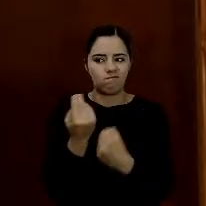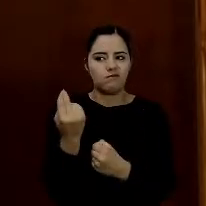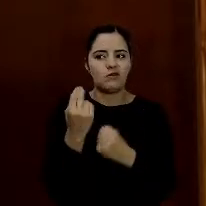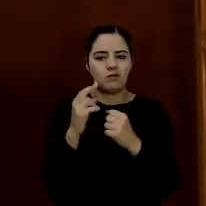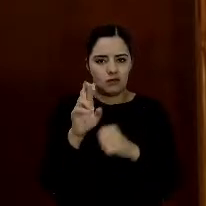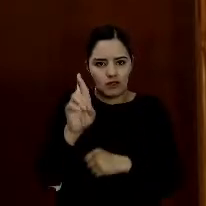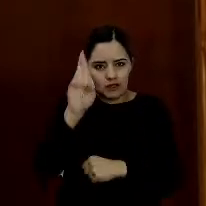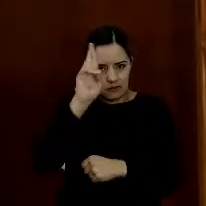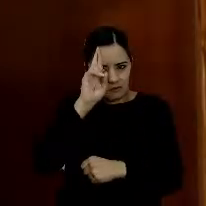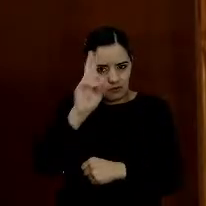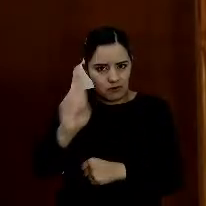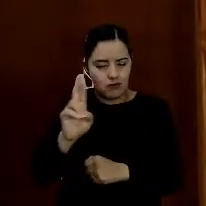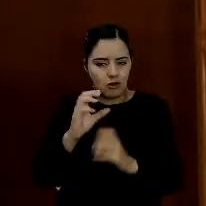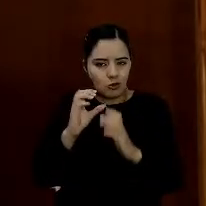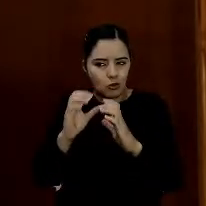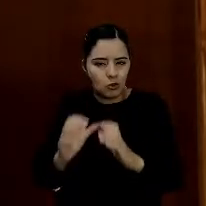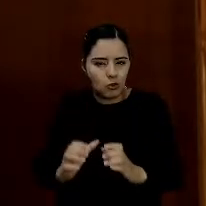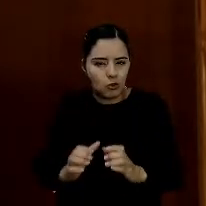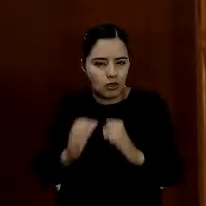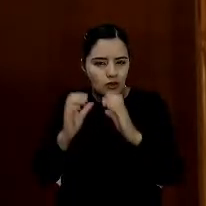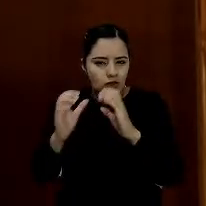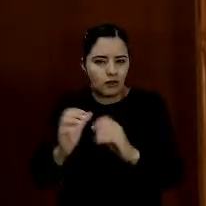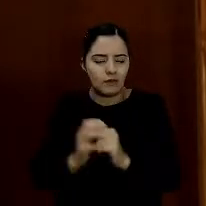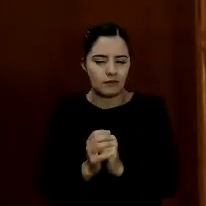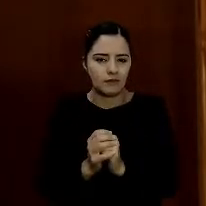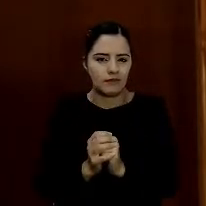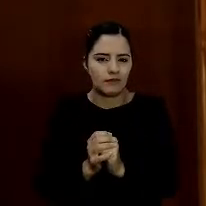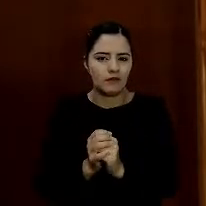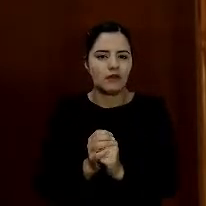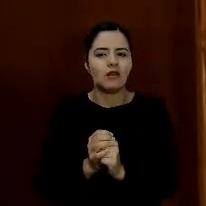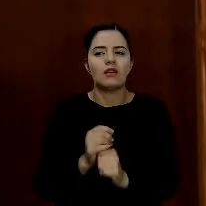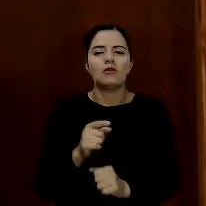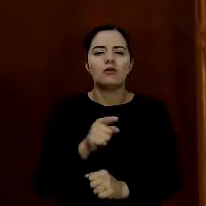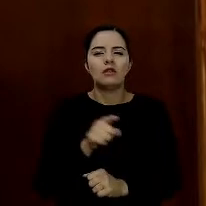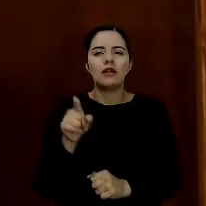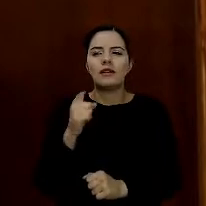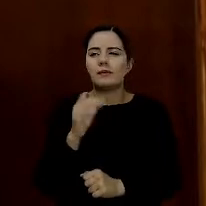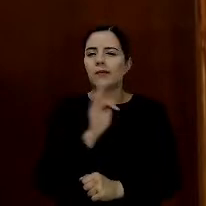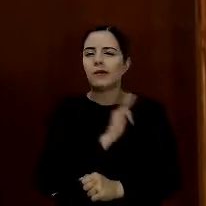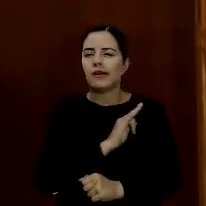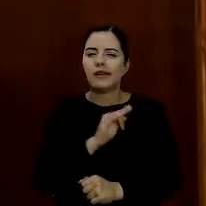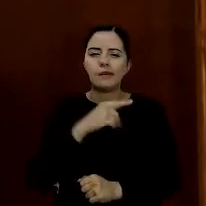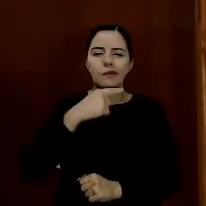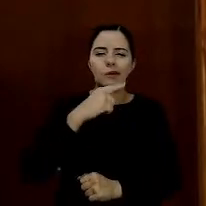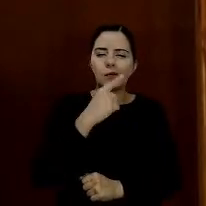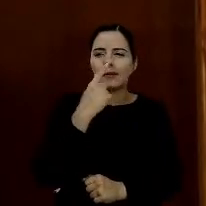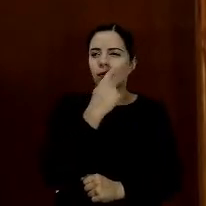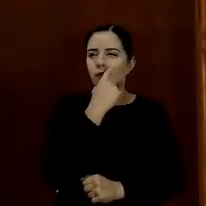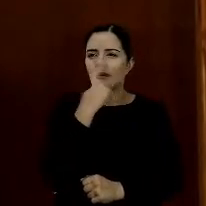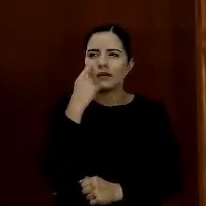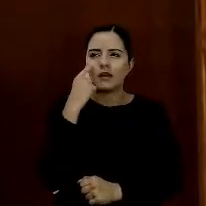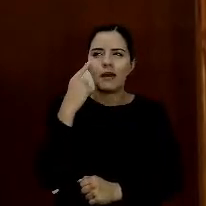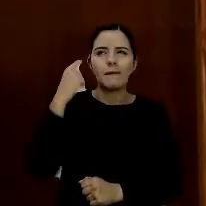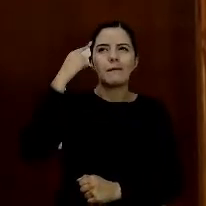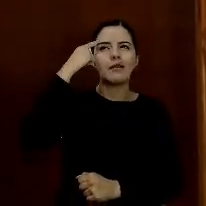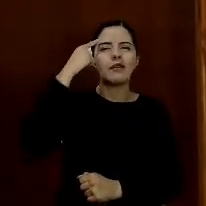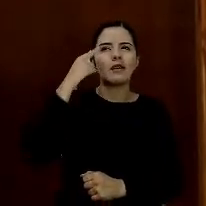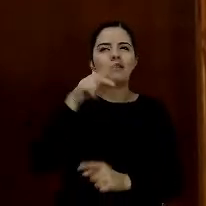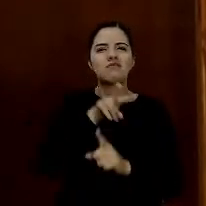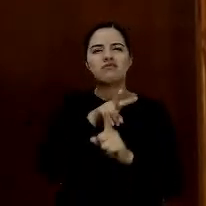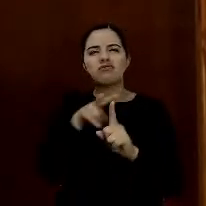naturaleza y que con una cosmovisión distinta podamos equiparar en el